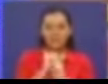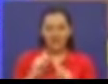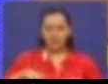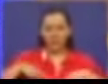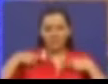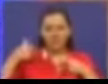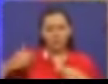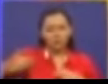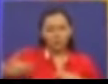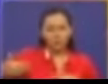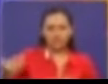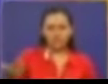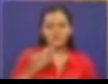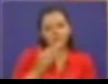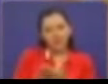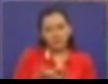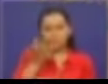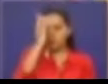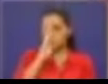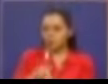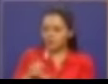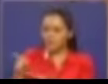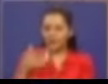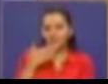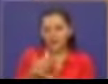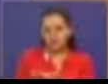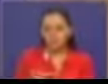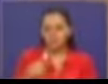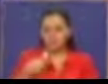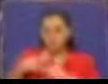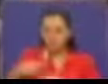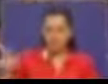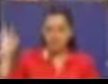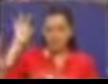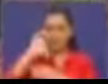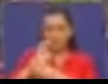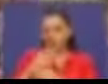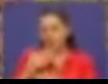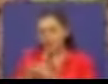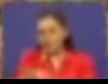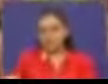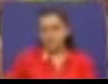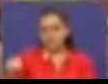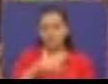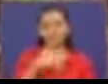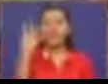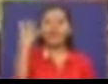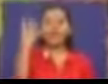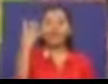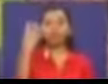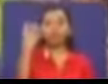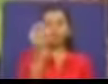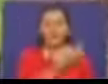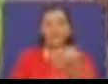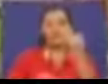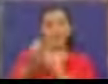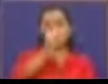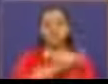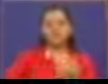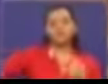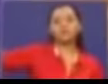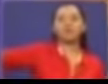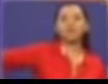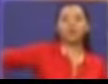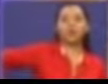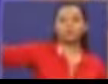diariamente. Dios le pague en nombre de la patria. 14 unidades de hemodiálisis. Esto es importantísimo.